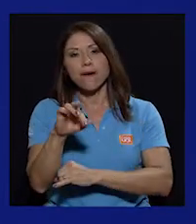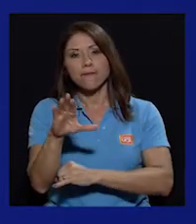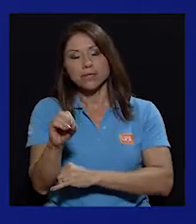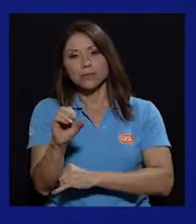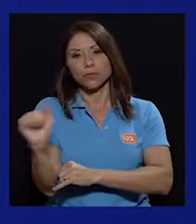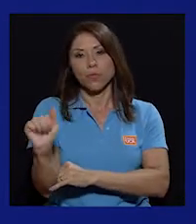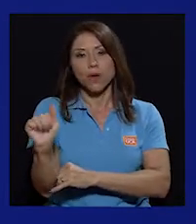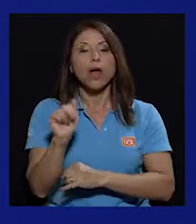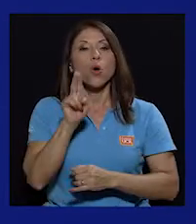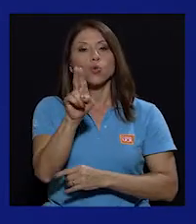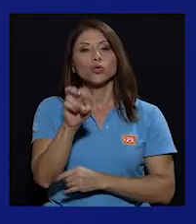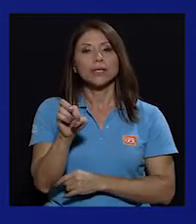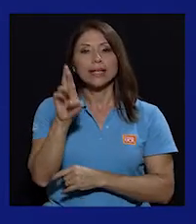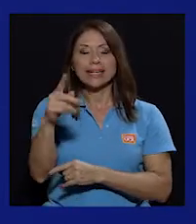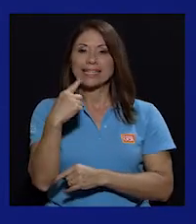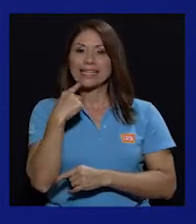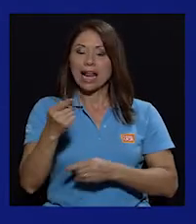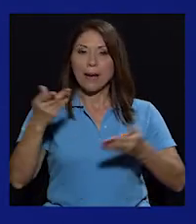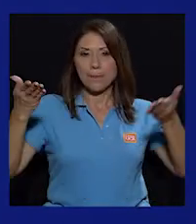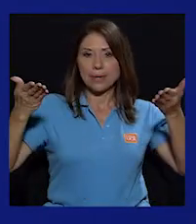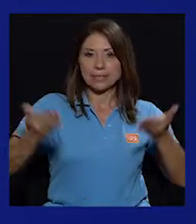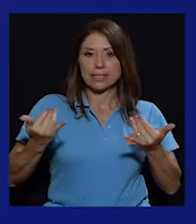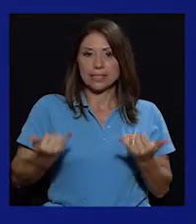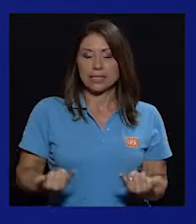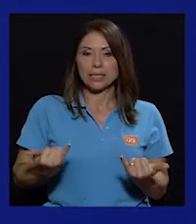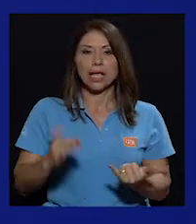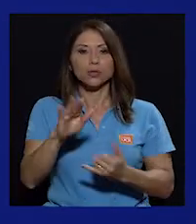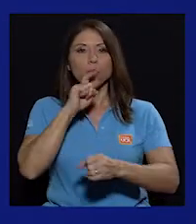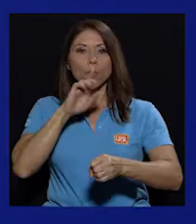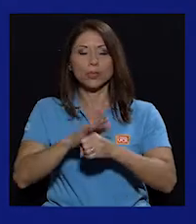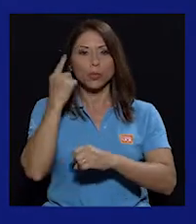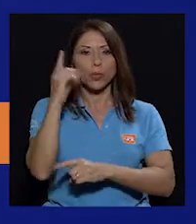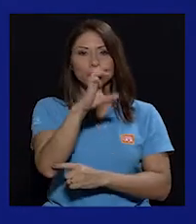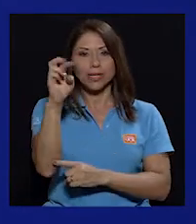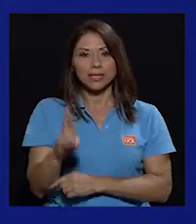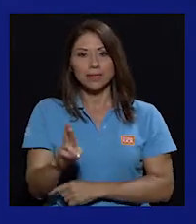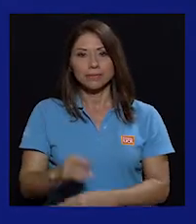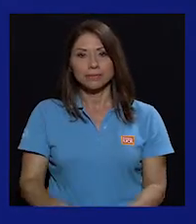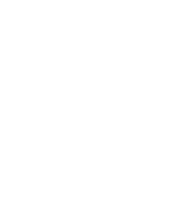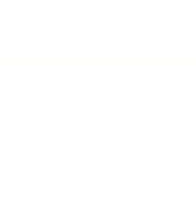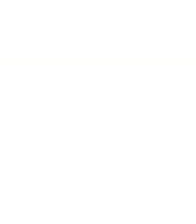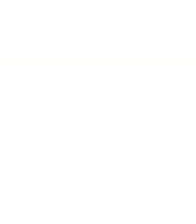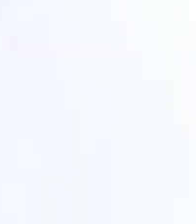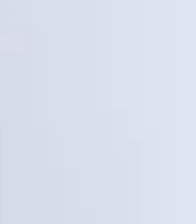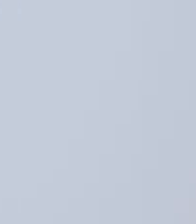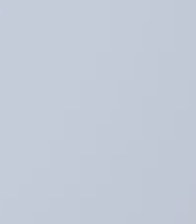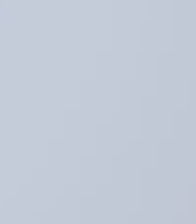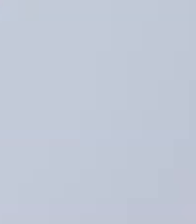Fabricio Alvarado, la UCR dirá presente a su compromiso por Costa Rica.